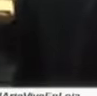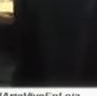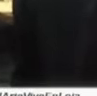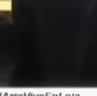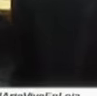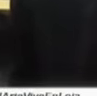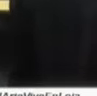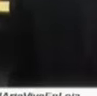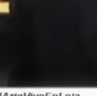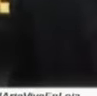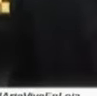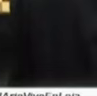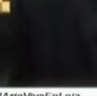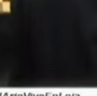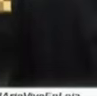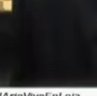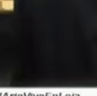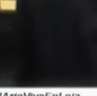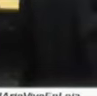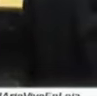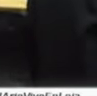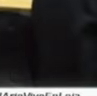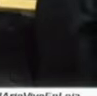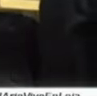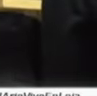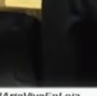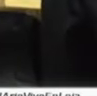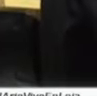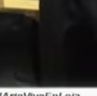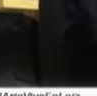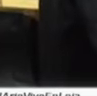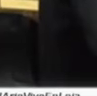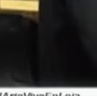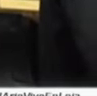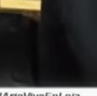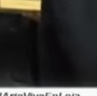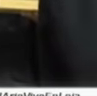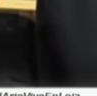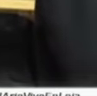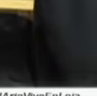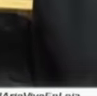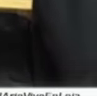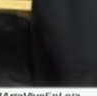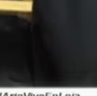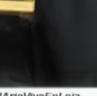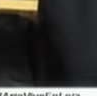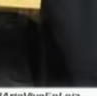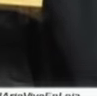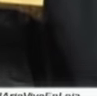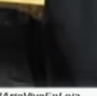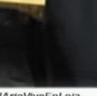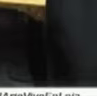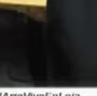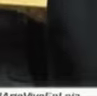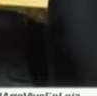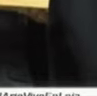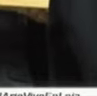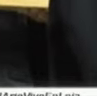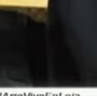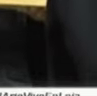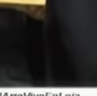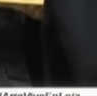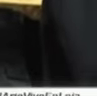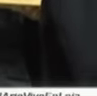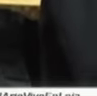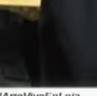nosotros. Y quiero pedirles a los lojanos que acostumbramos a aplaudir de pie a la Orquesta Sinfónica, que ahora nos pongamos de pie